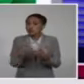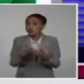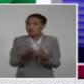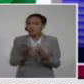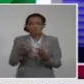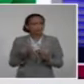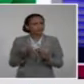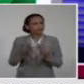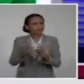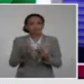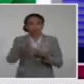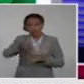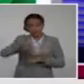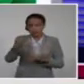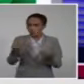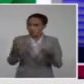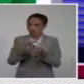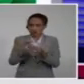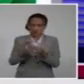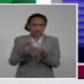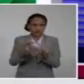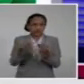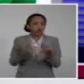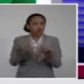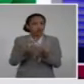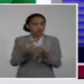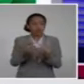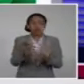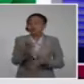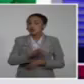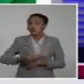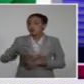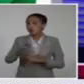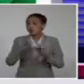aquí como crítica. Informamos también y la